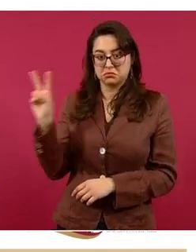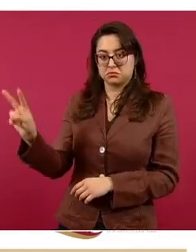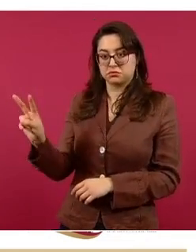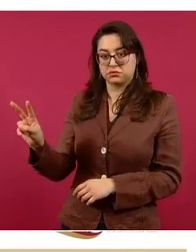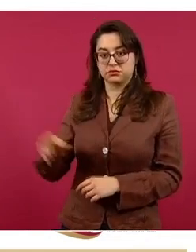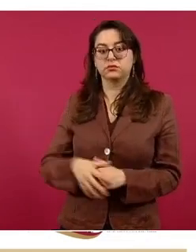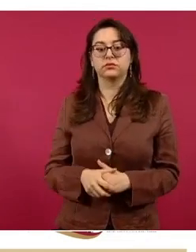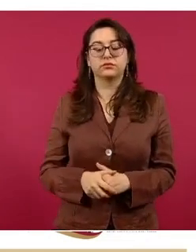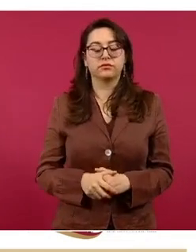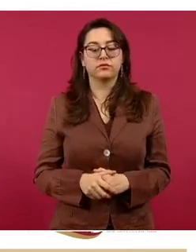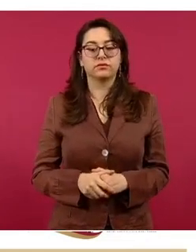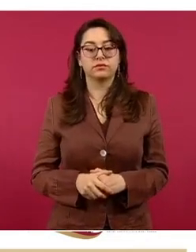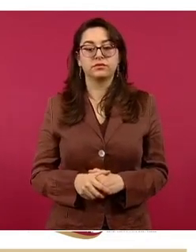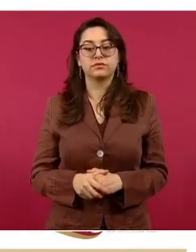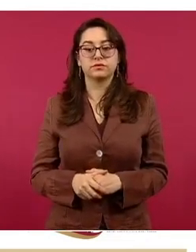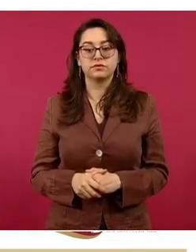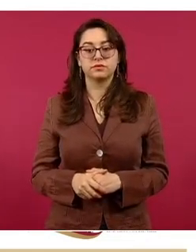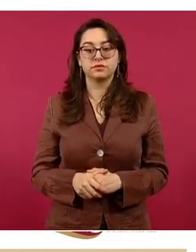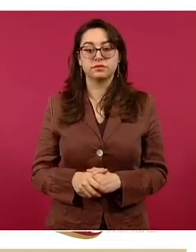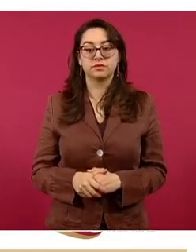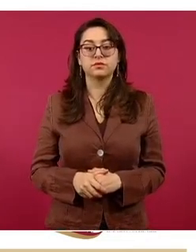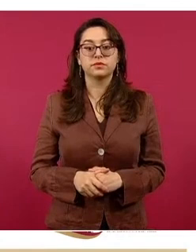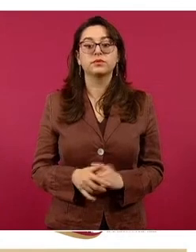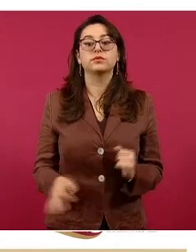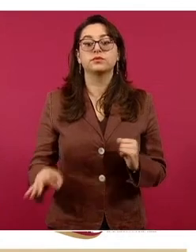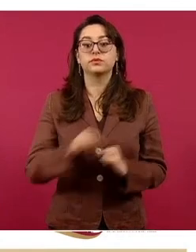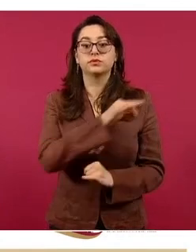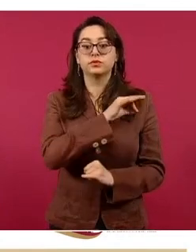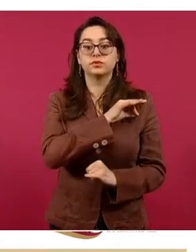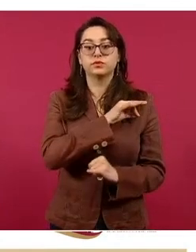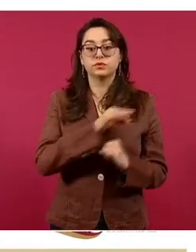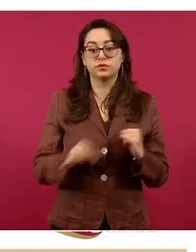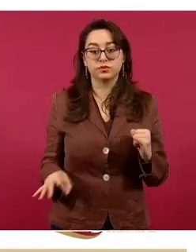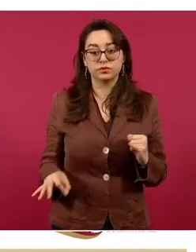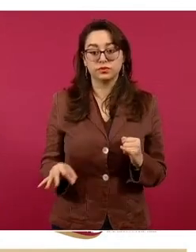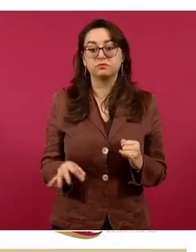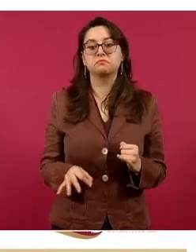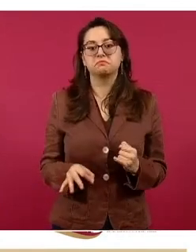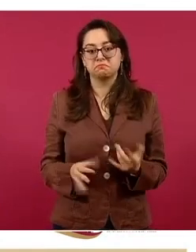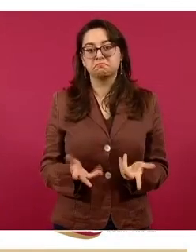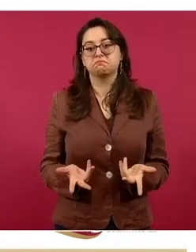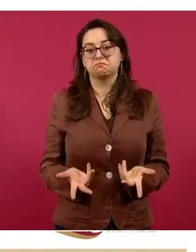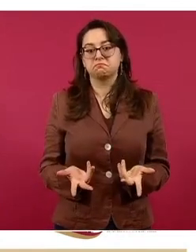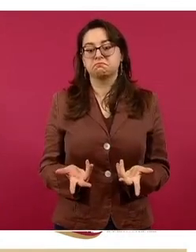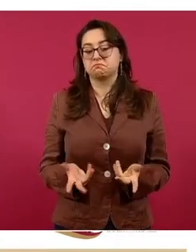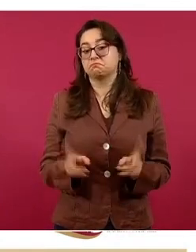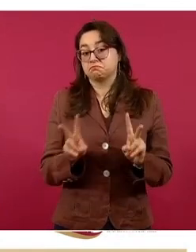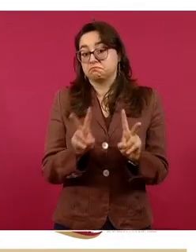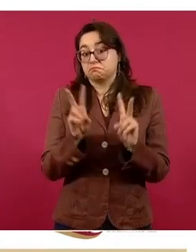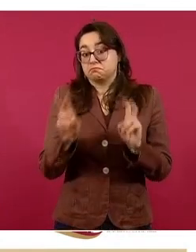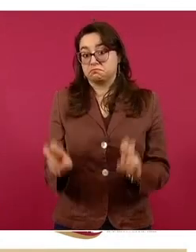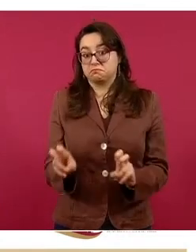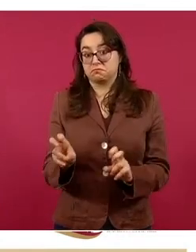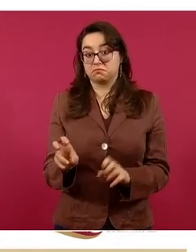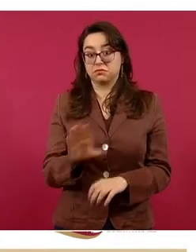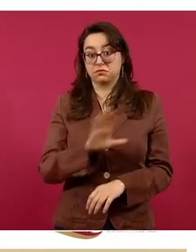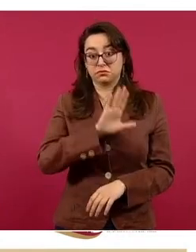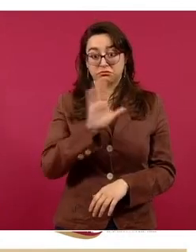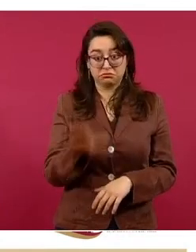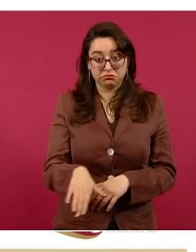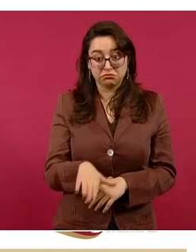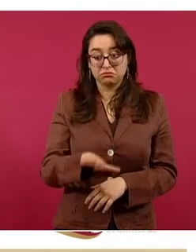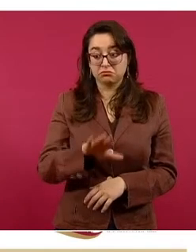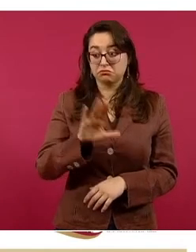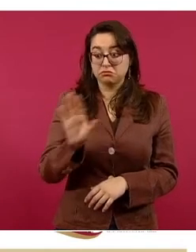que requiere hospitalización. Y lo último es también alentador, la mortalidad que había estado en arriba de 2 dígitos en el